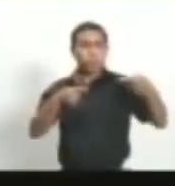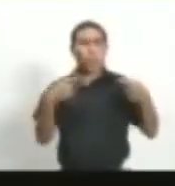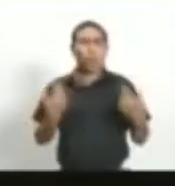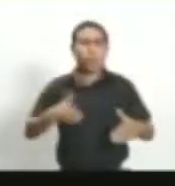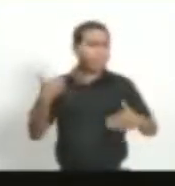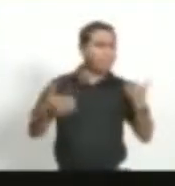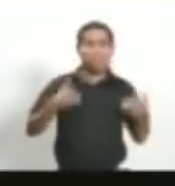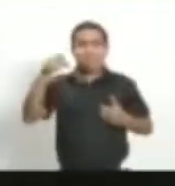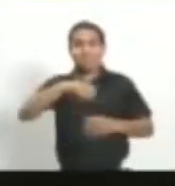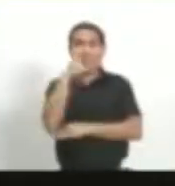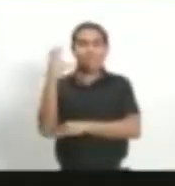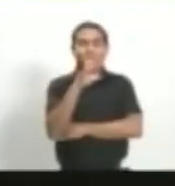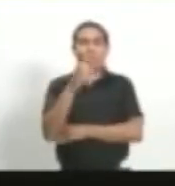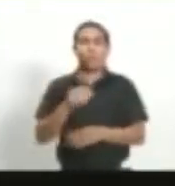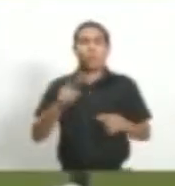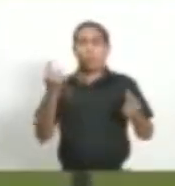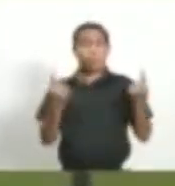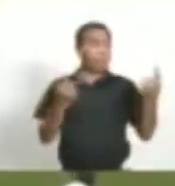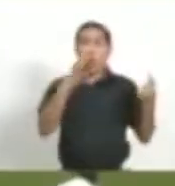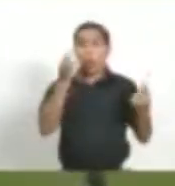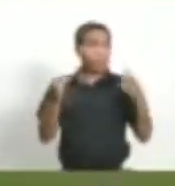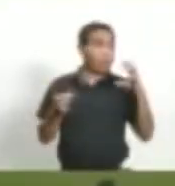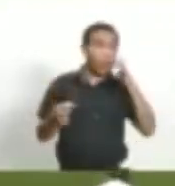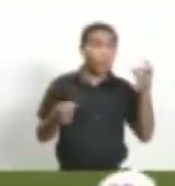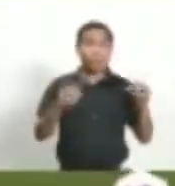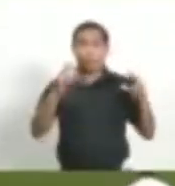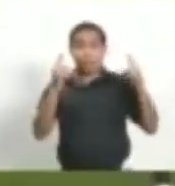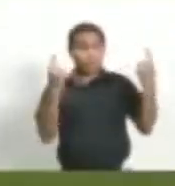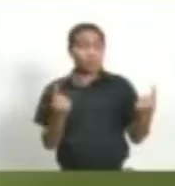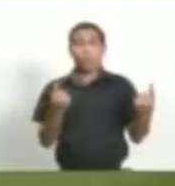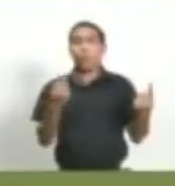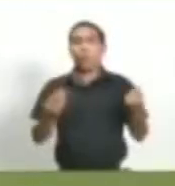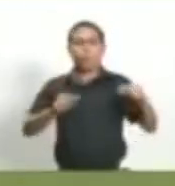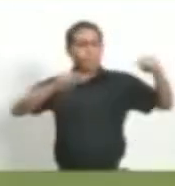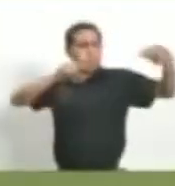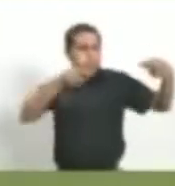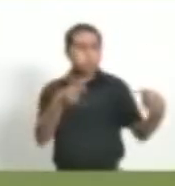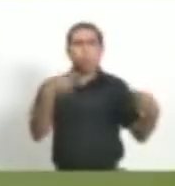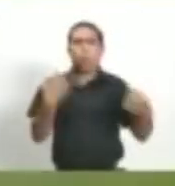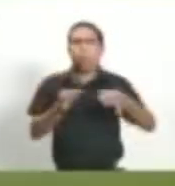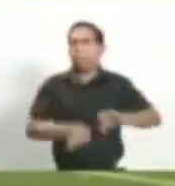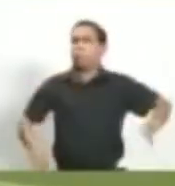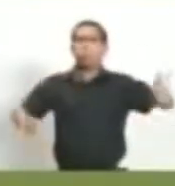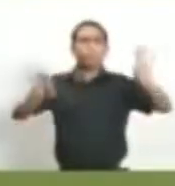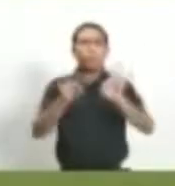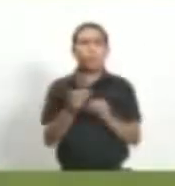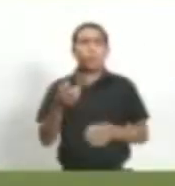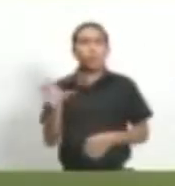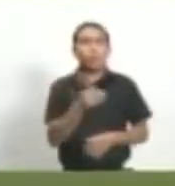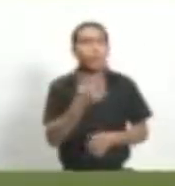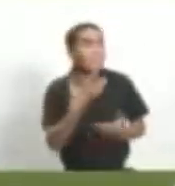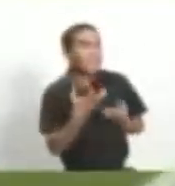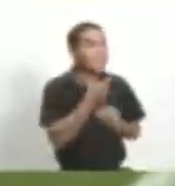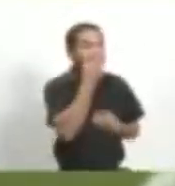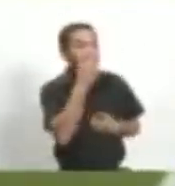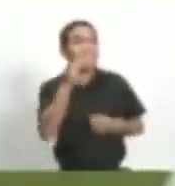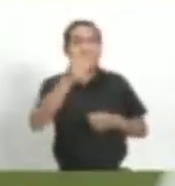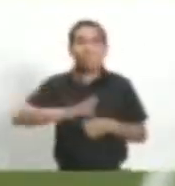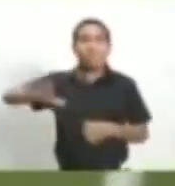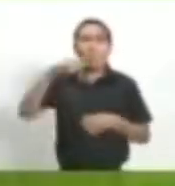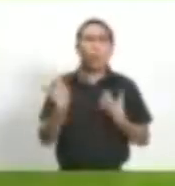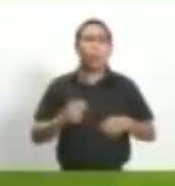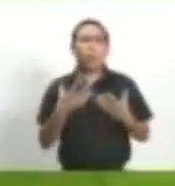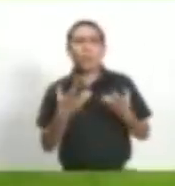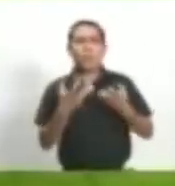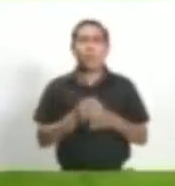en Colombia. Dos jugadores fundamentales de la selección se enfrentarán en una instancia definitiva que crea una expectativa muy grande en el país. Falcao